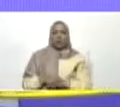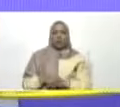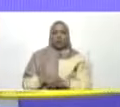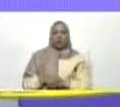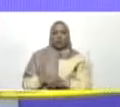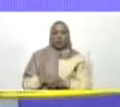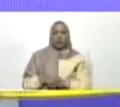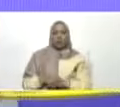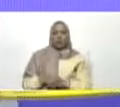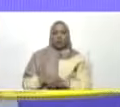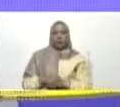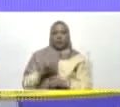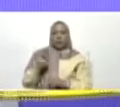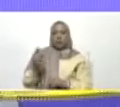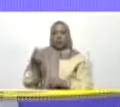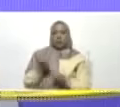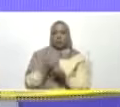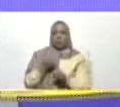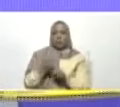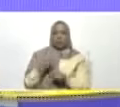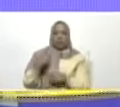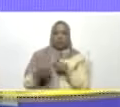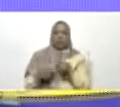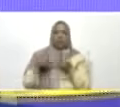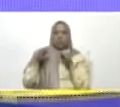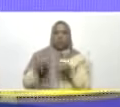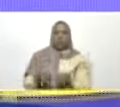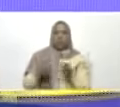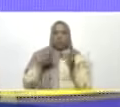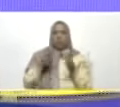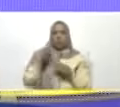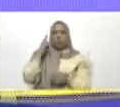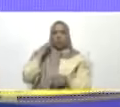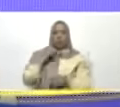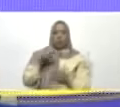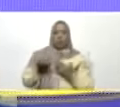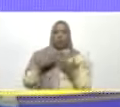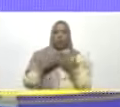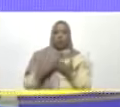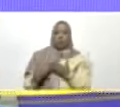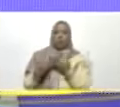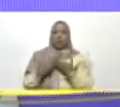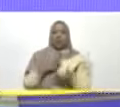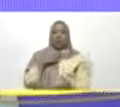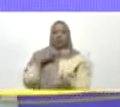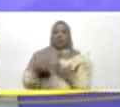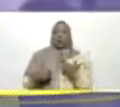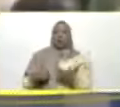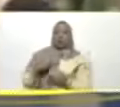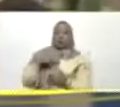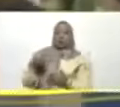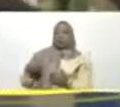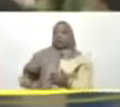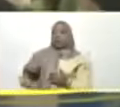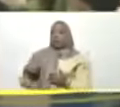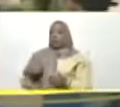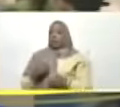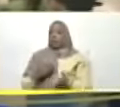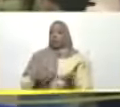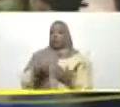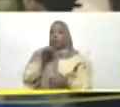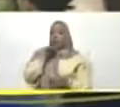perfecta primero la organización bolivariana de estudiantes repotenciada en su Tercer